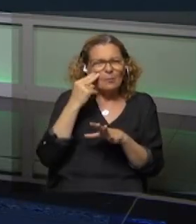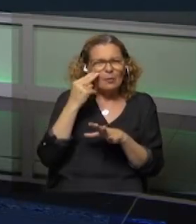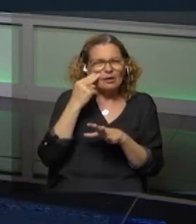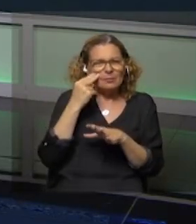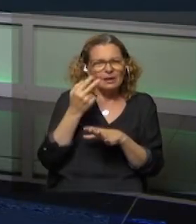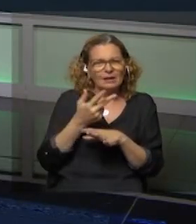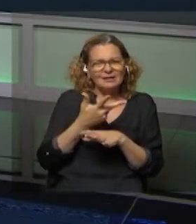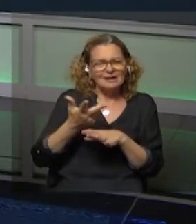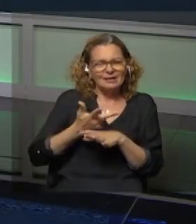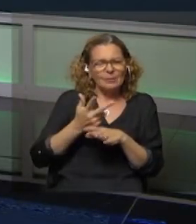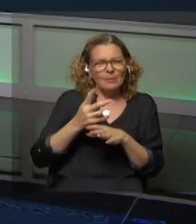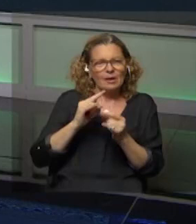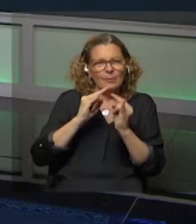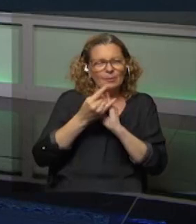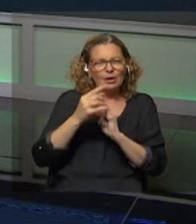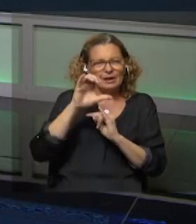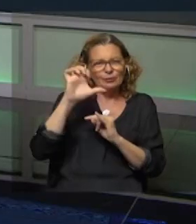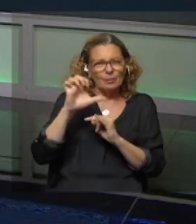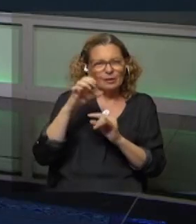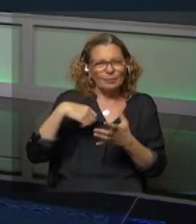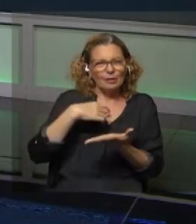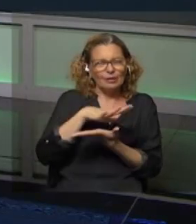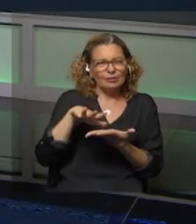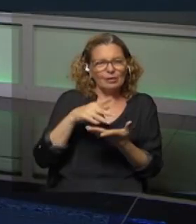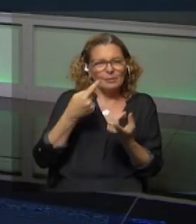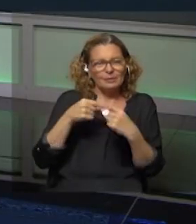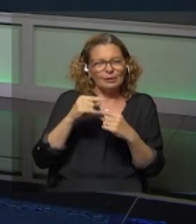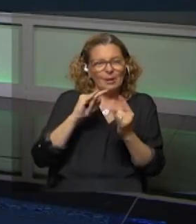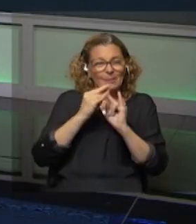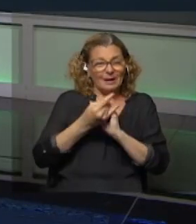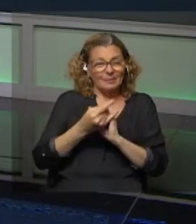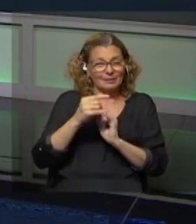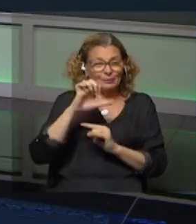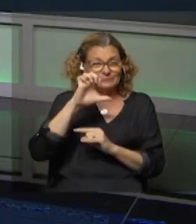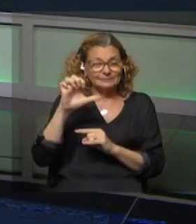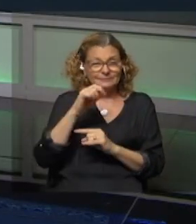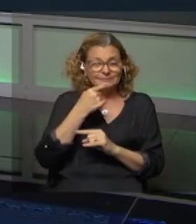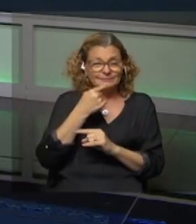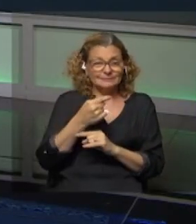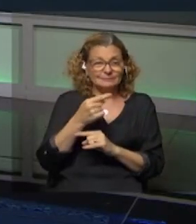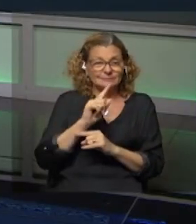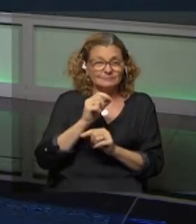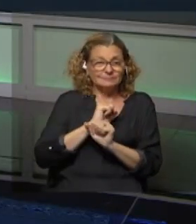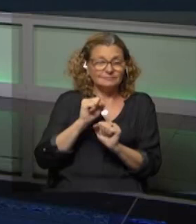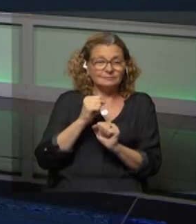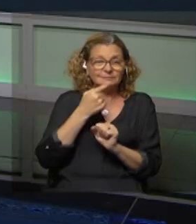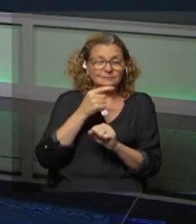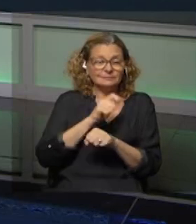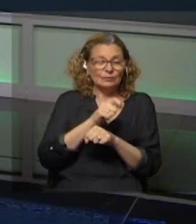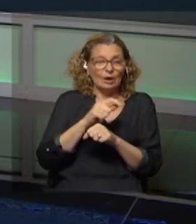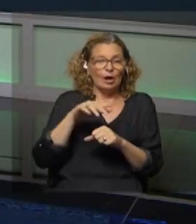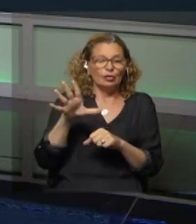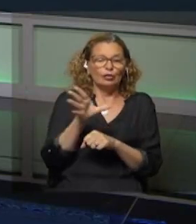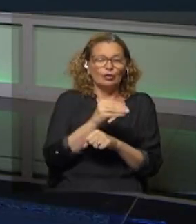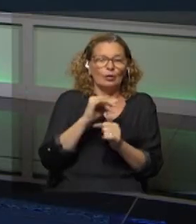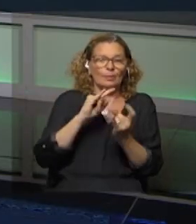estos legisladores europeos con esta situación sin embargo desde el parlamento europeo se dijo que no se puede juzgar a todo el parlamento